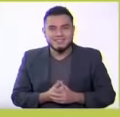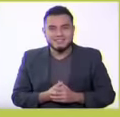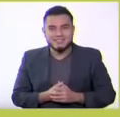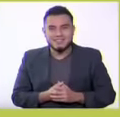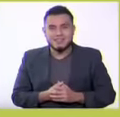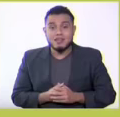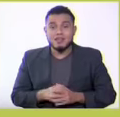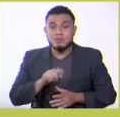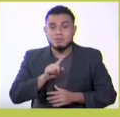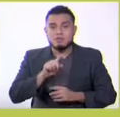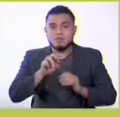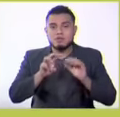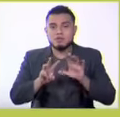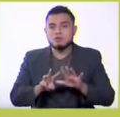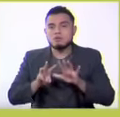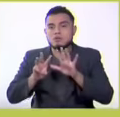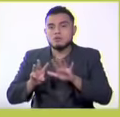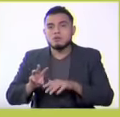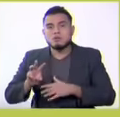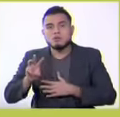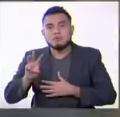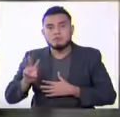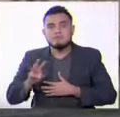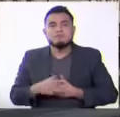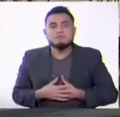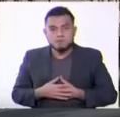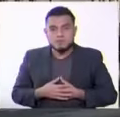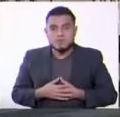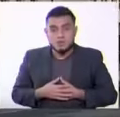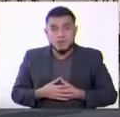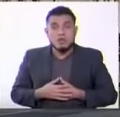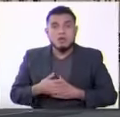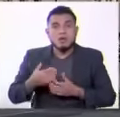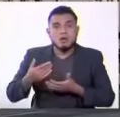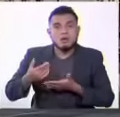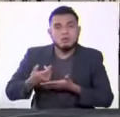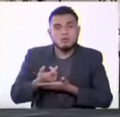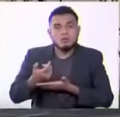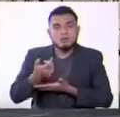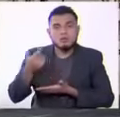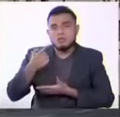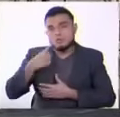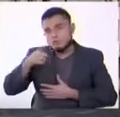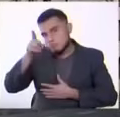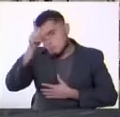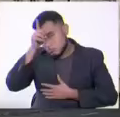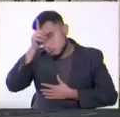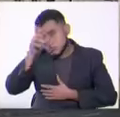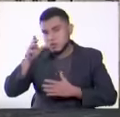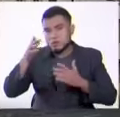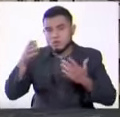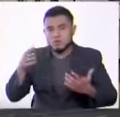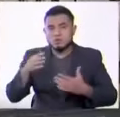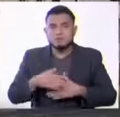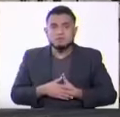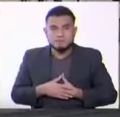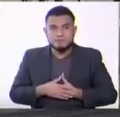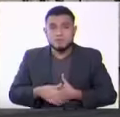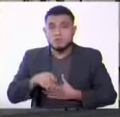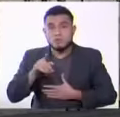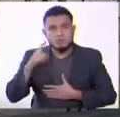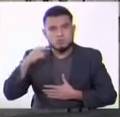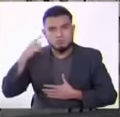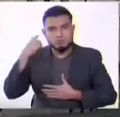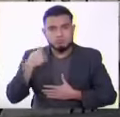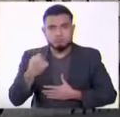Corría el año de 1883 en la Universidad de Jena, Alemania, cuando uno de los alumnos